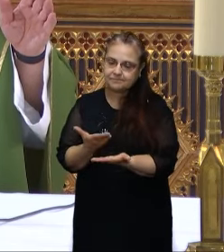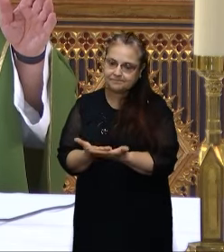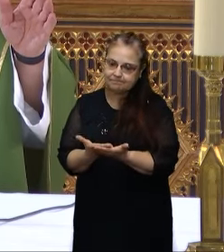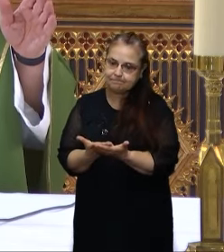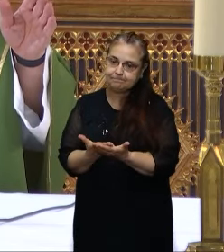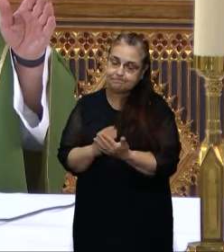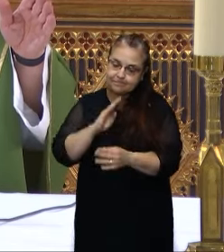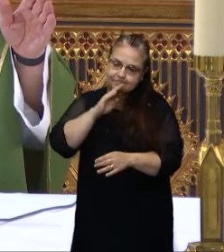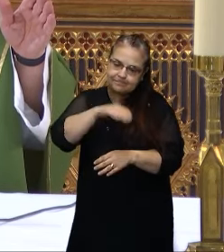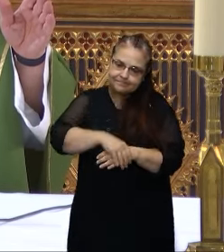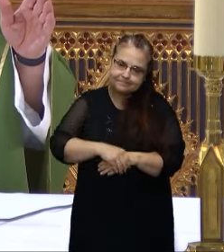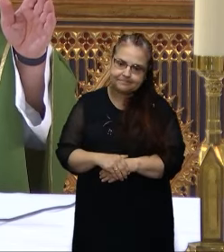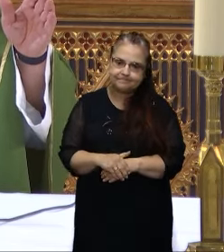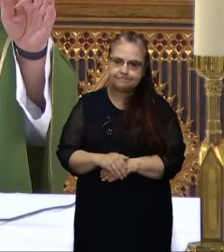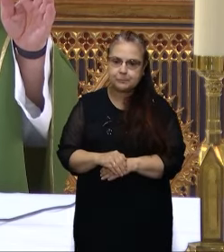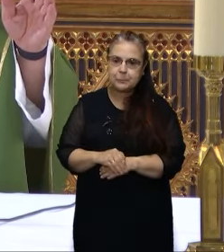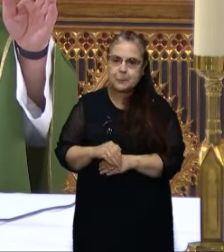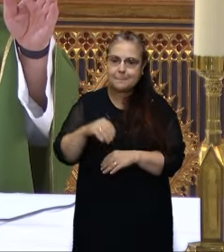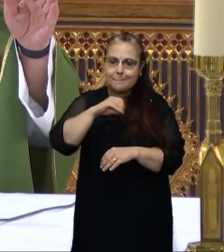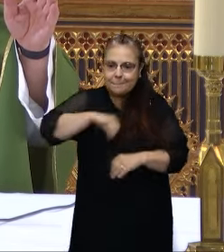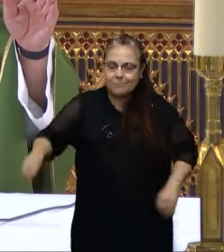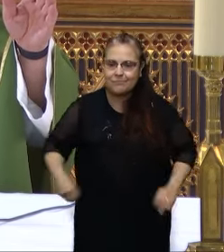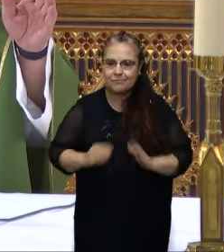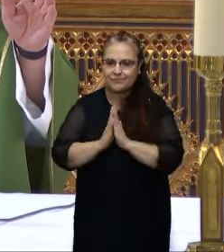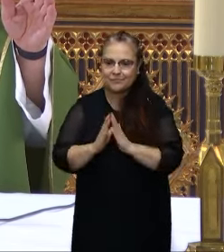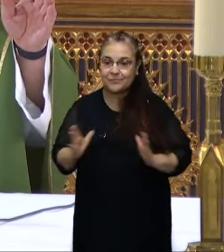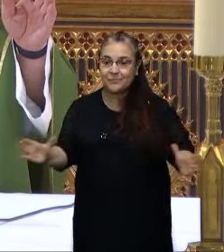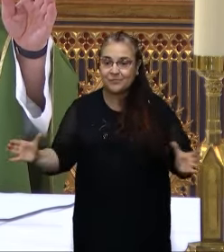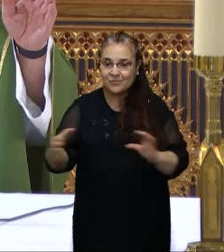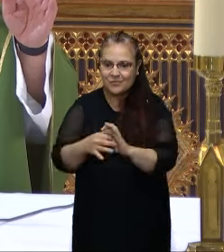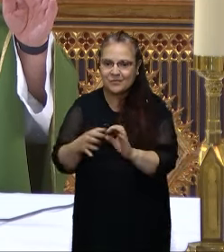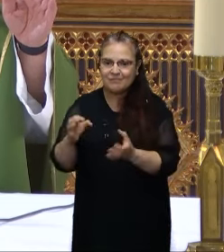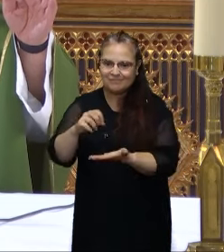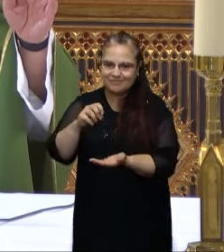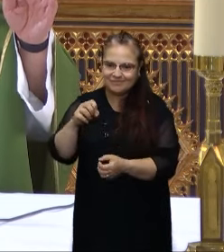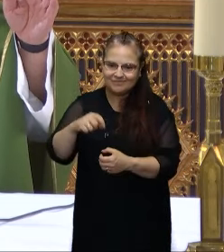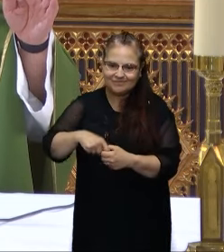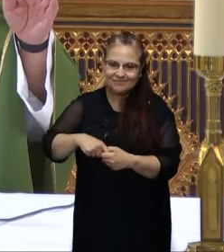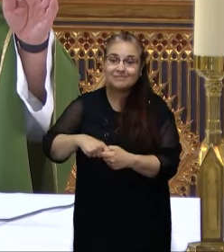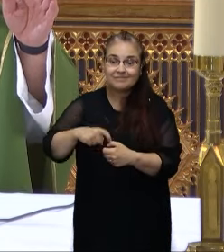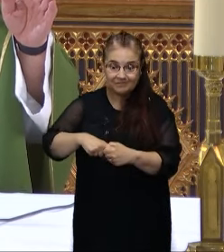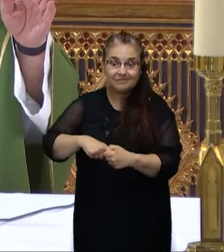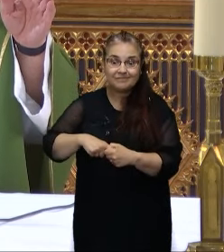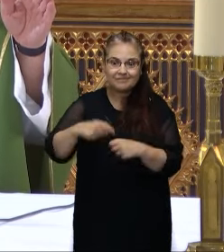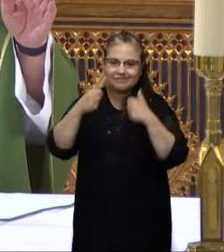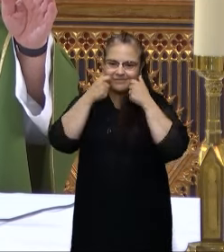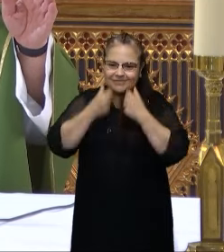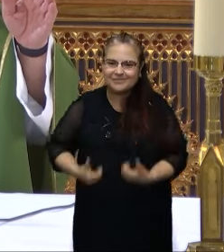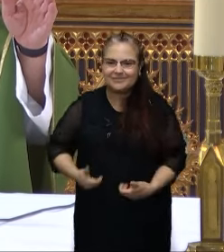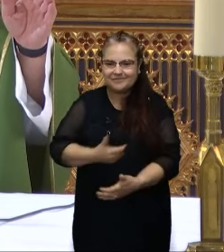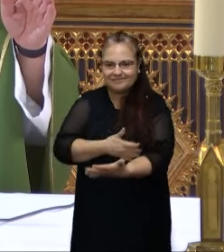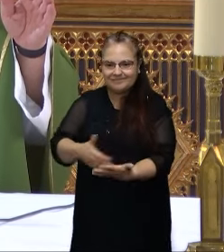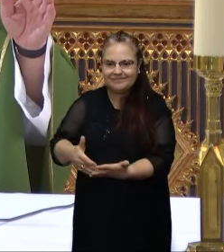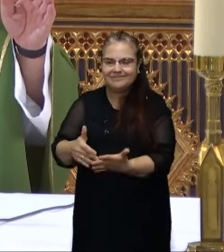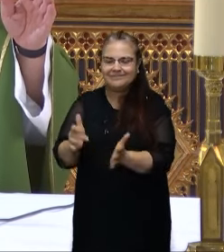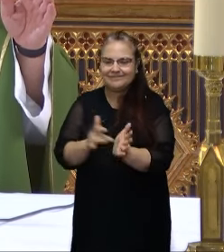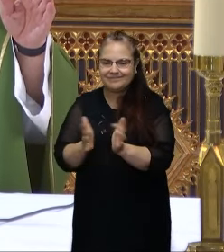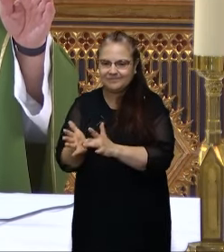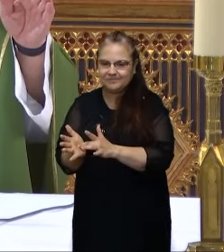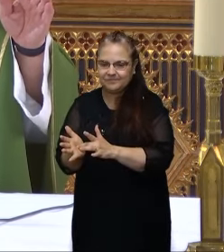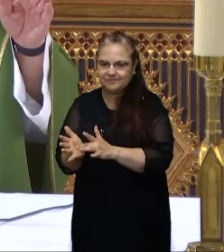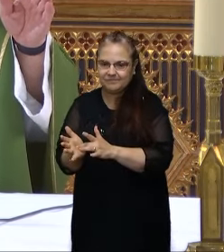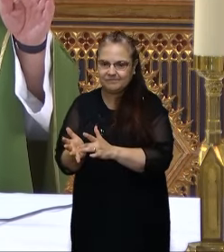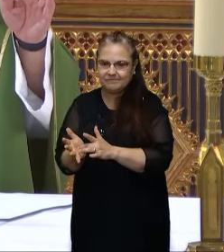pedimos humildemente que el Espíritu Santo congregue en la unidad a cuantos participamos del cuerpo y la sangre de